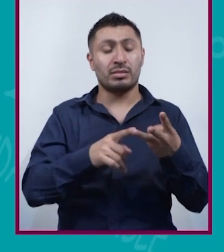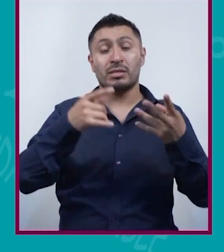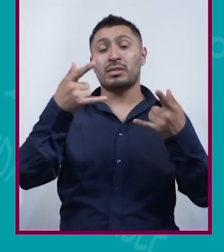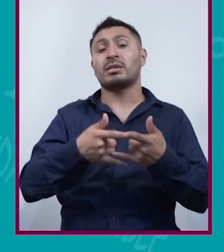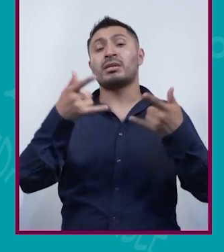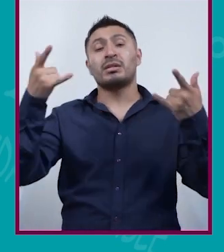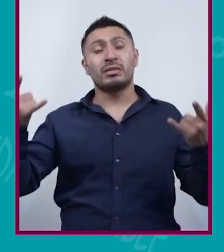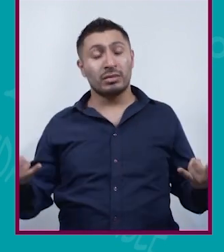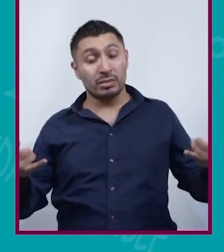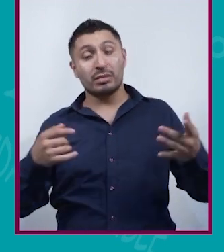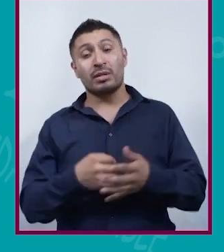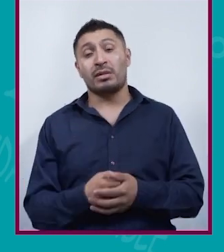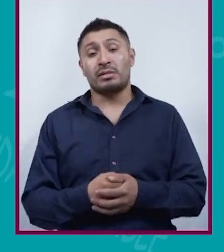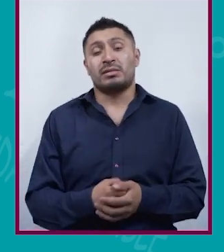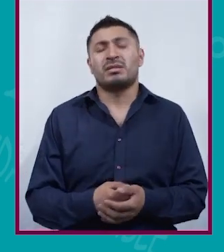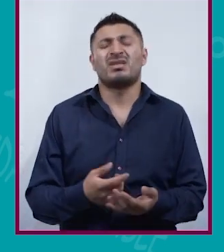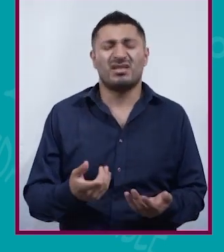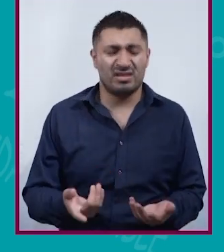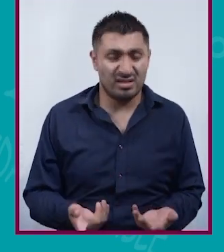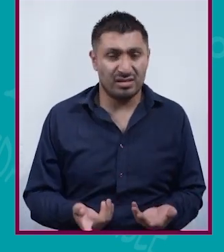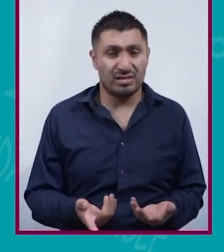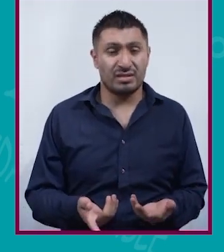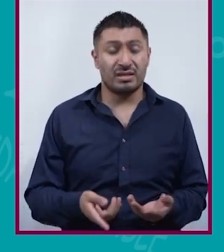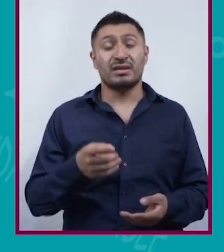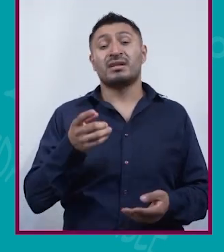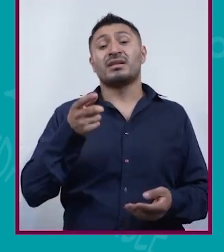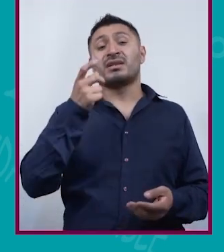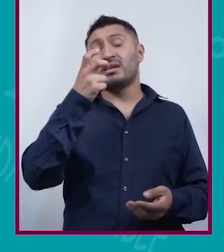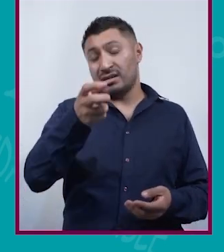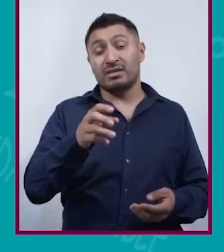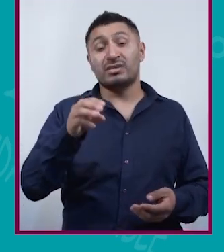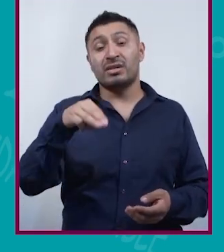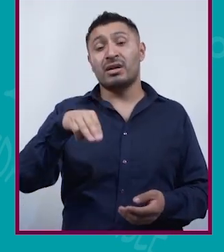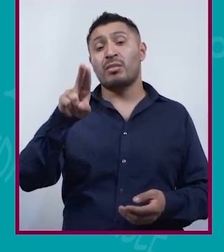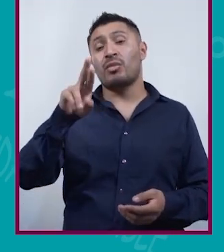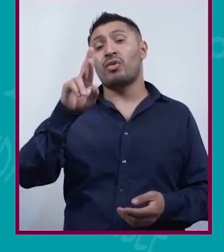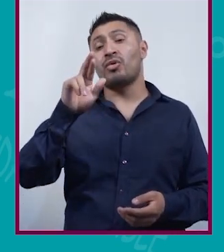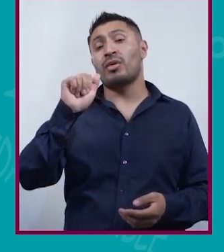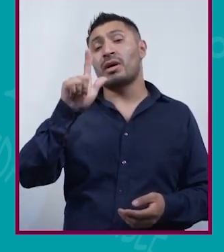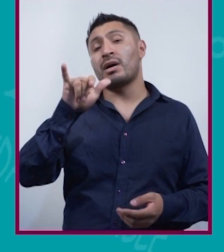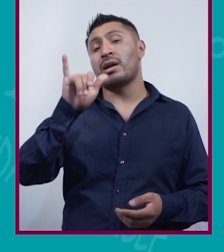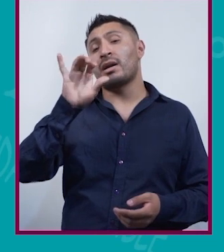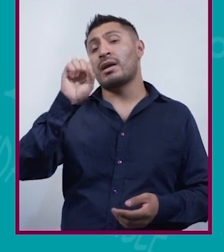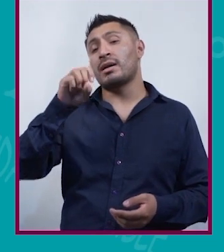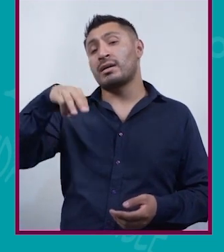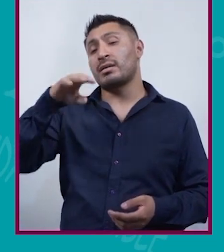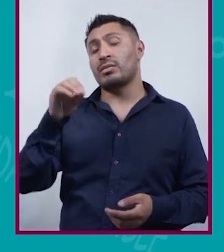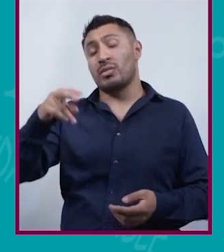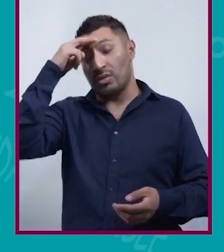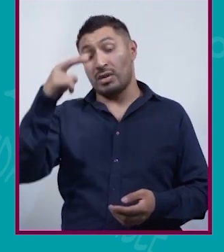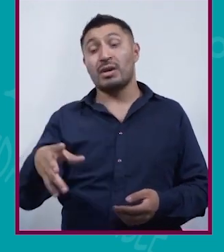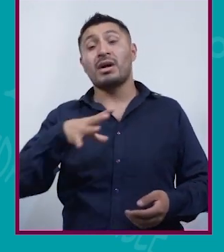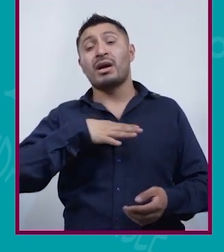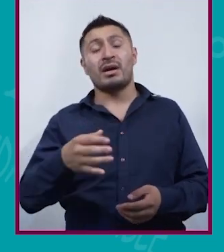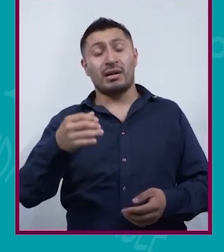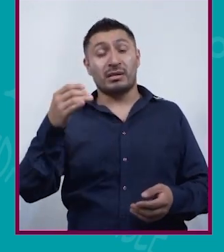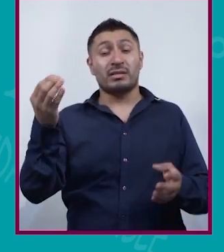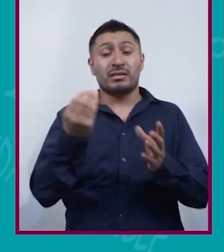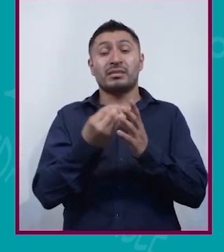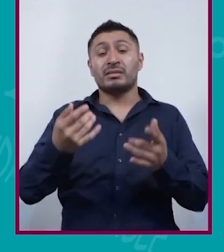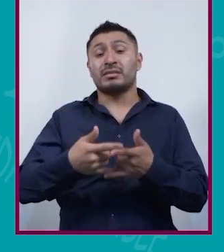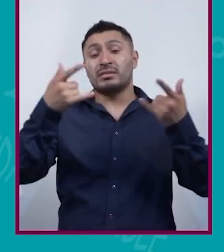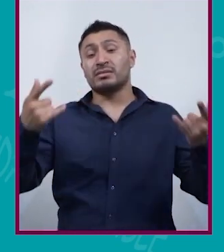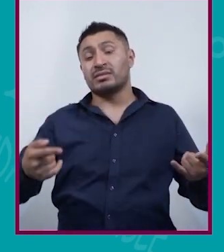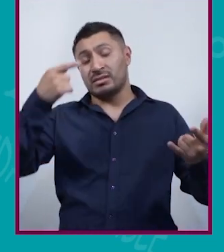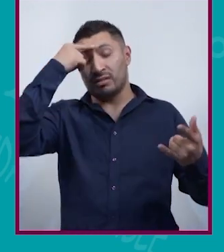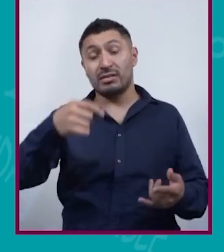incluye historia. ¿Qué no es el muralismo mexicano sino una lección de historia para